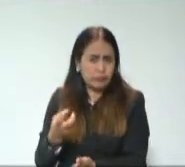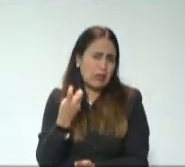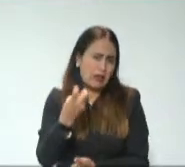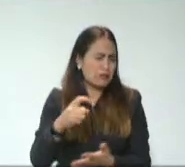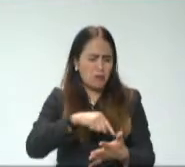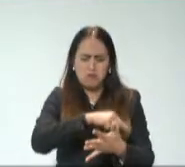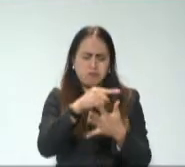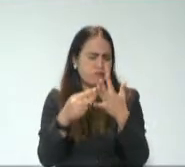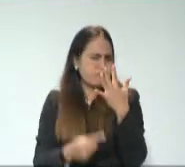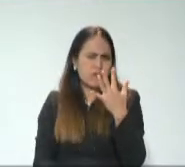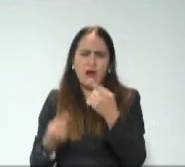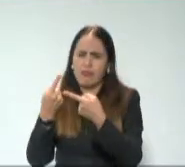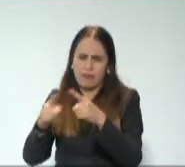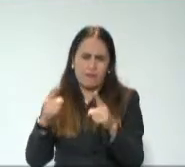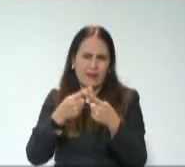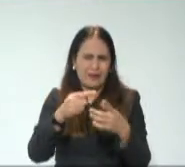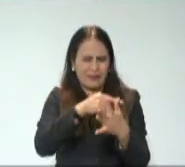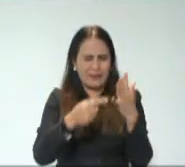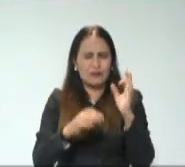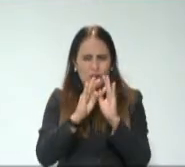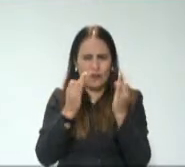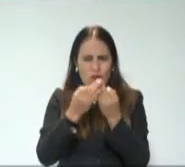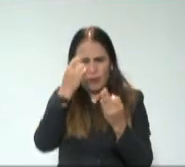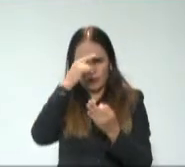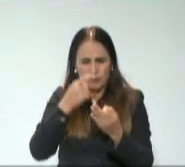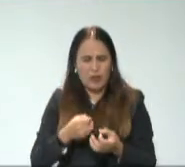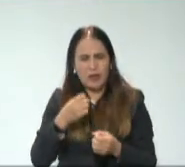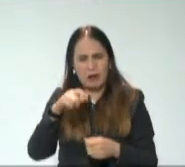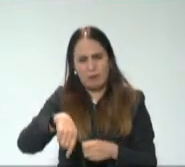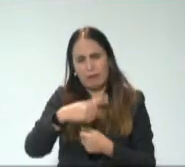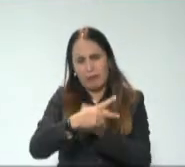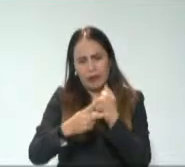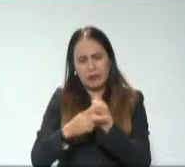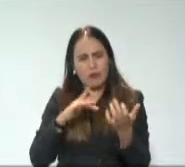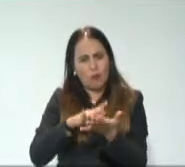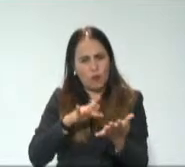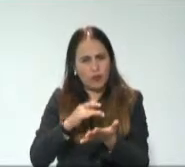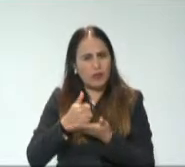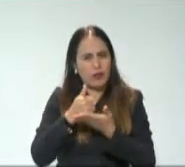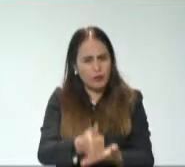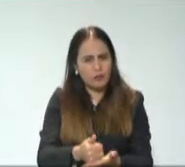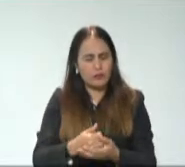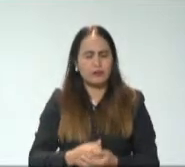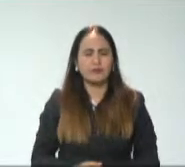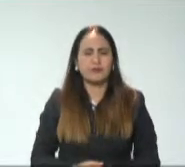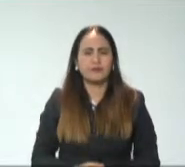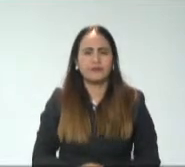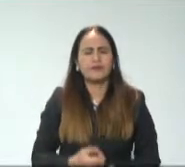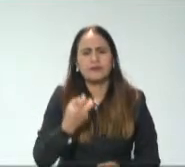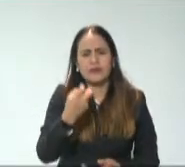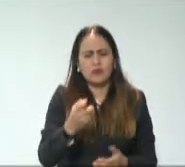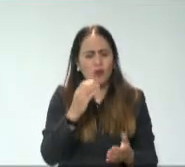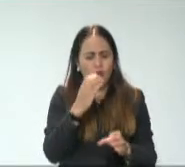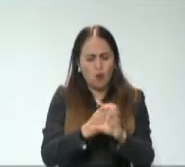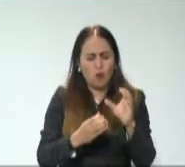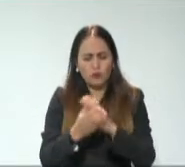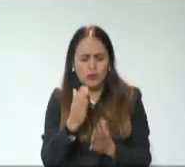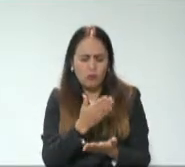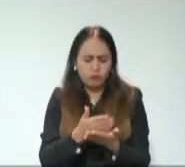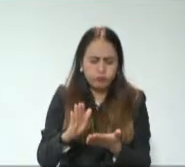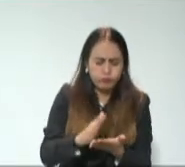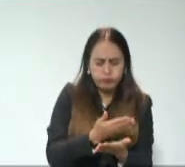la ayuda humanitaria lo cual permite ir canalizando los eh bienes materiales que se